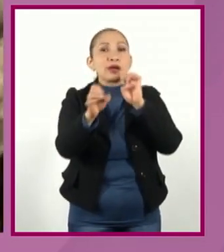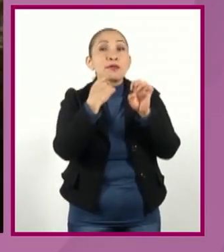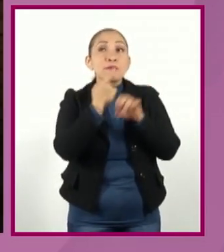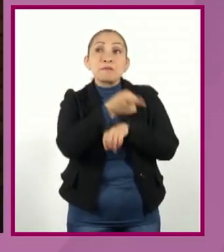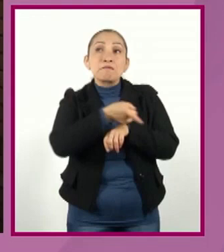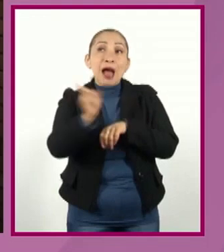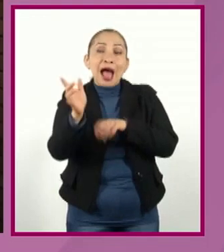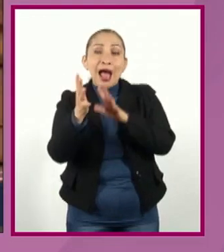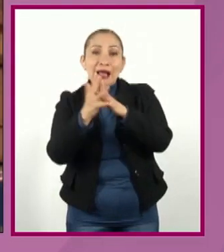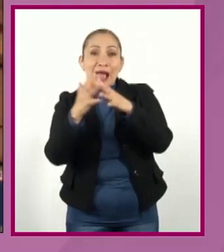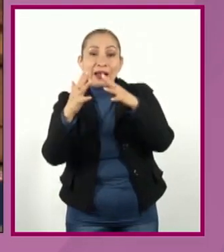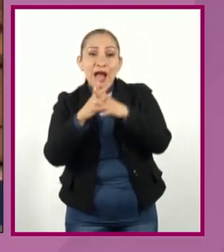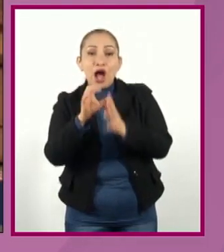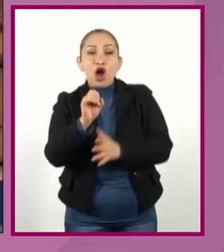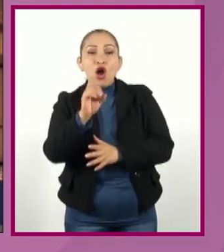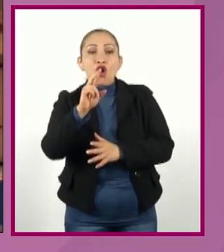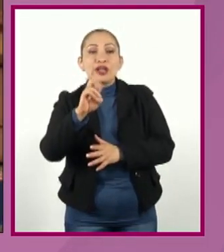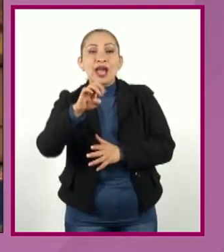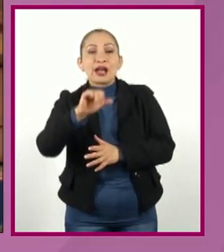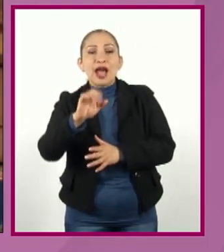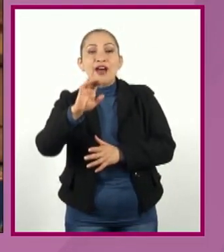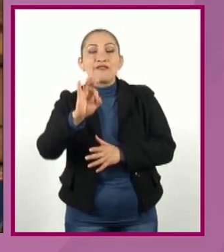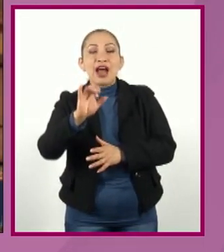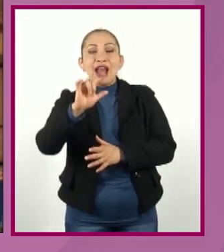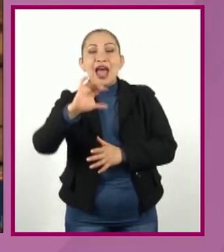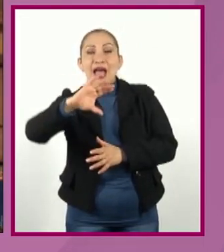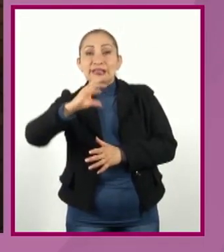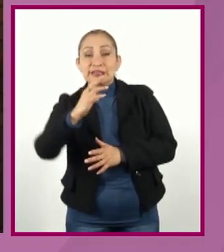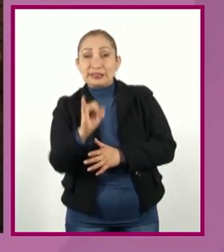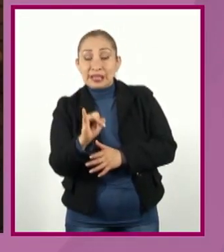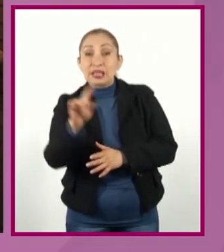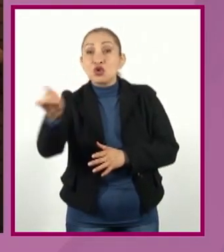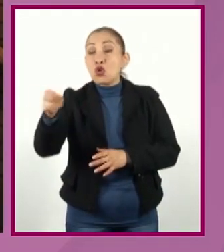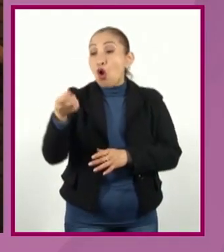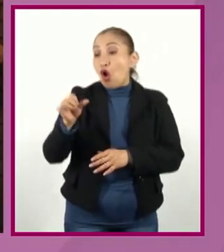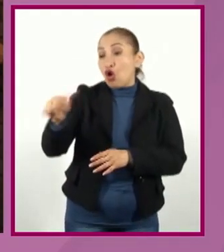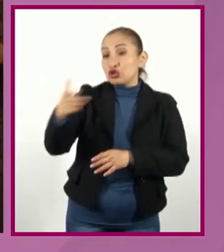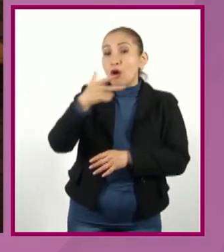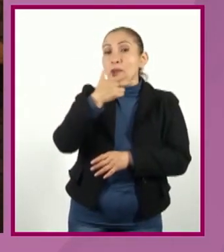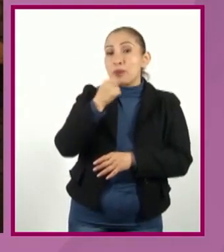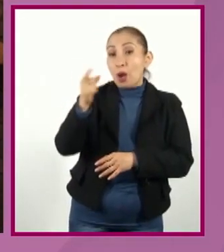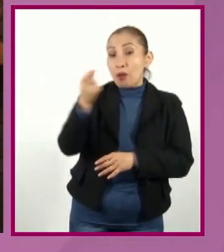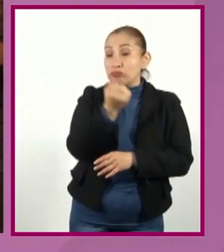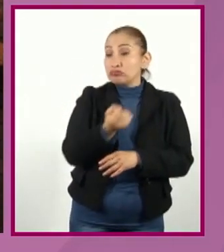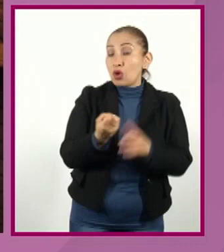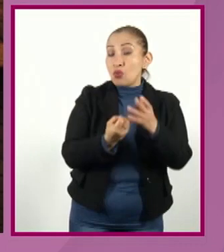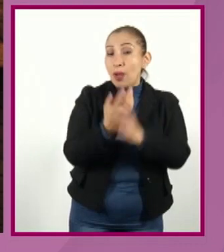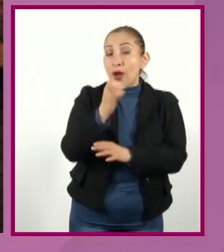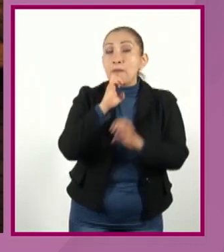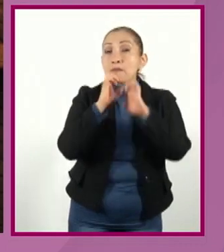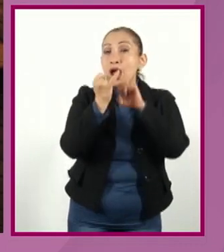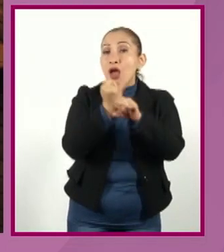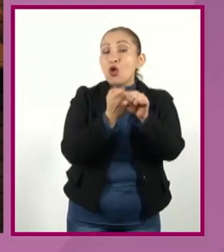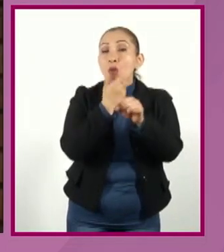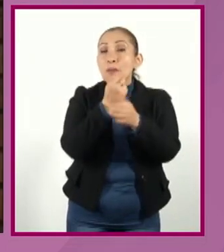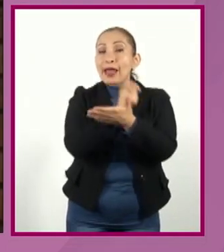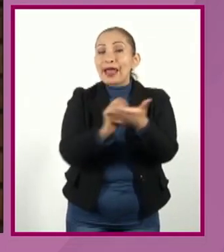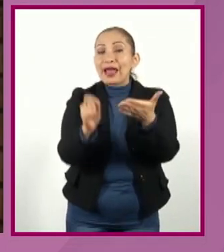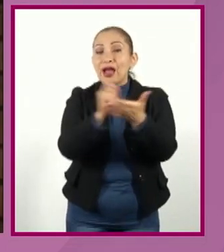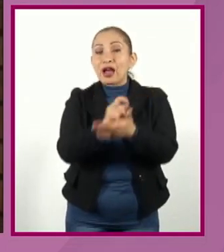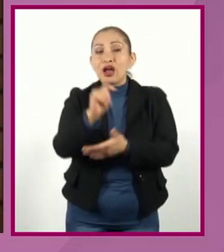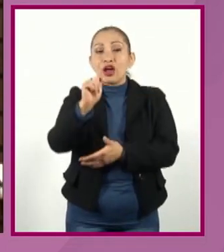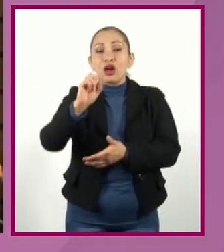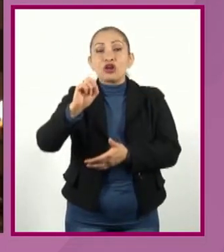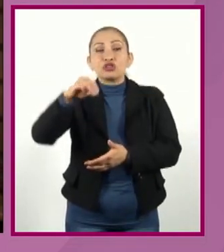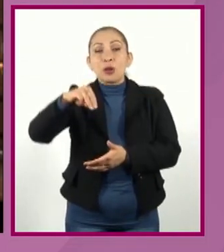de guerra, Oriana Fallaci, y a uno de los creadores del llamado nuevo periodismo estadounidense, el escritor Tom